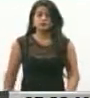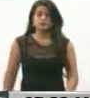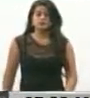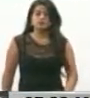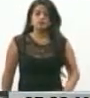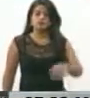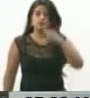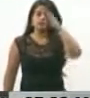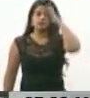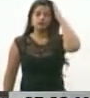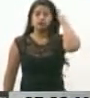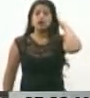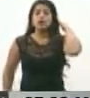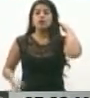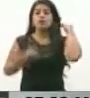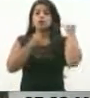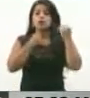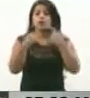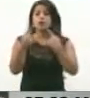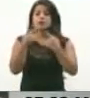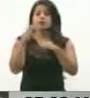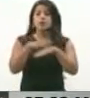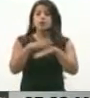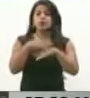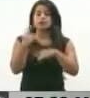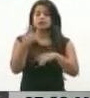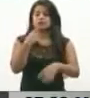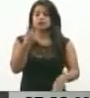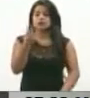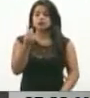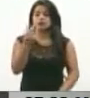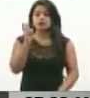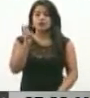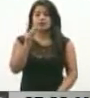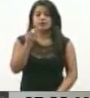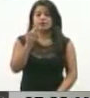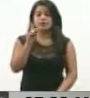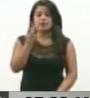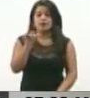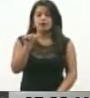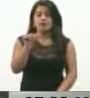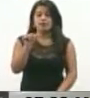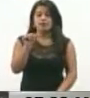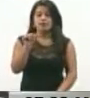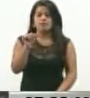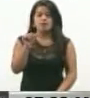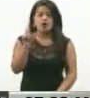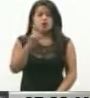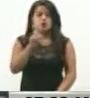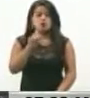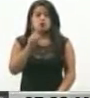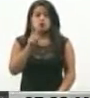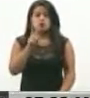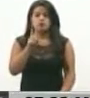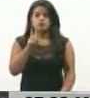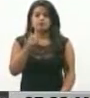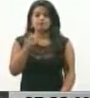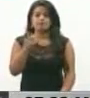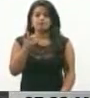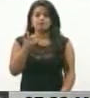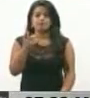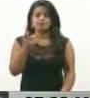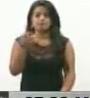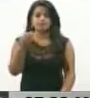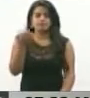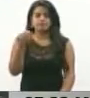para la entrevista? Nos gustaría conversar porque se ha dicho muchísimo el tema de la TDA, que no ha trascendido quizás desde el punto de vista